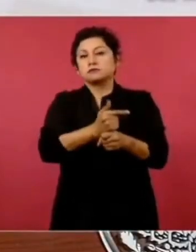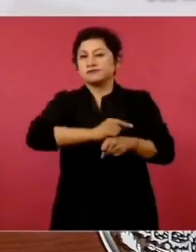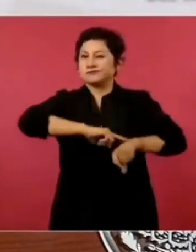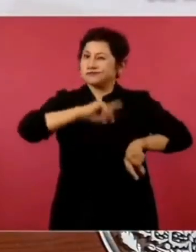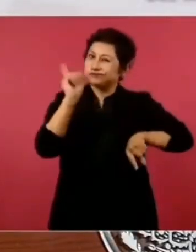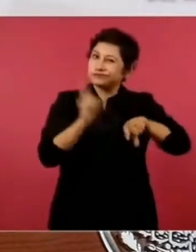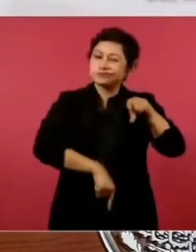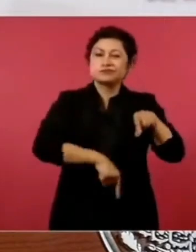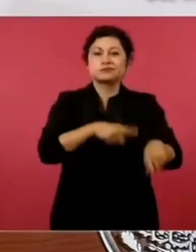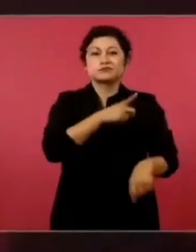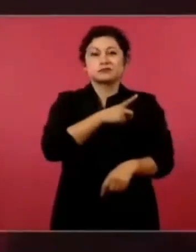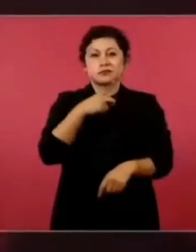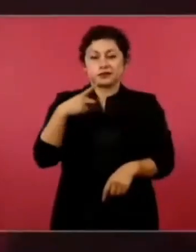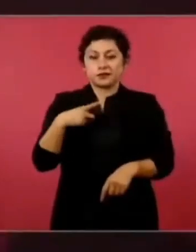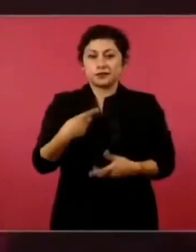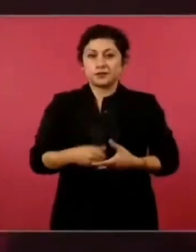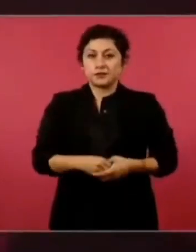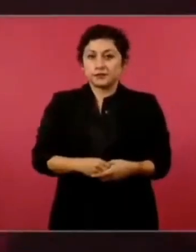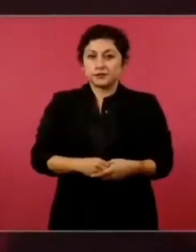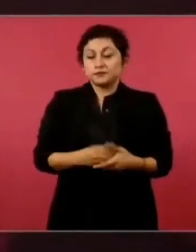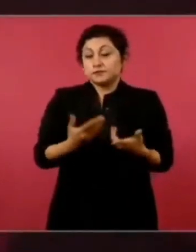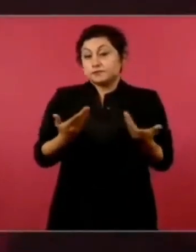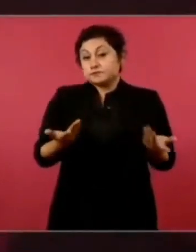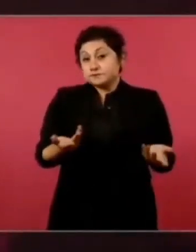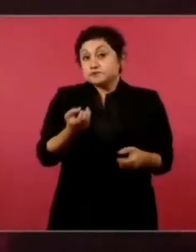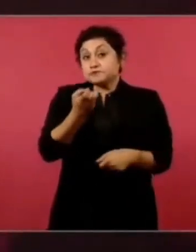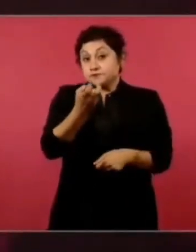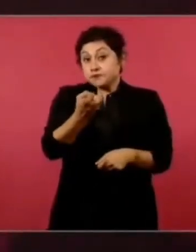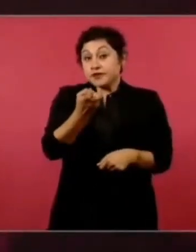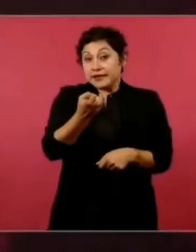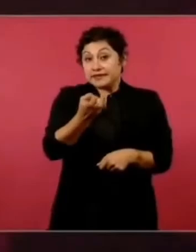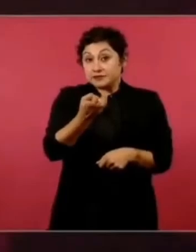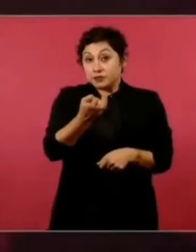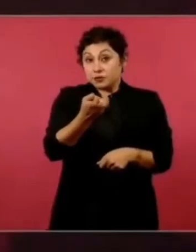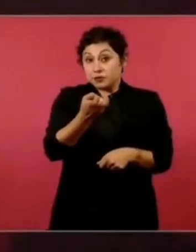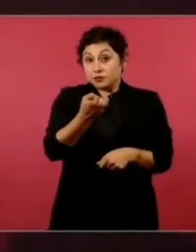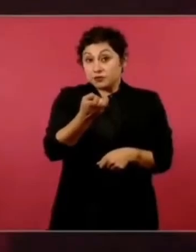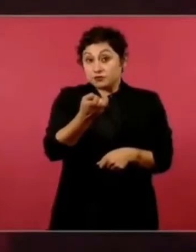Y esa es la clave para que nuestro país